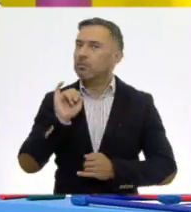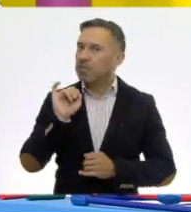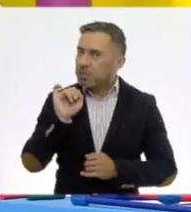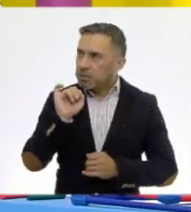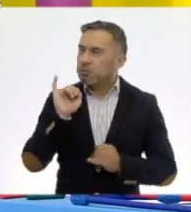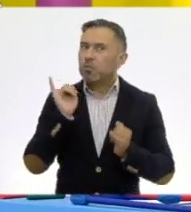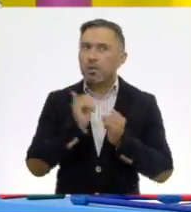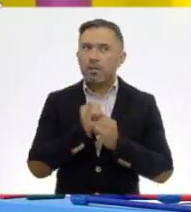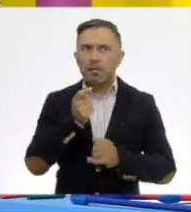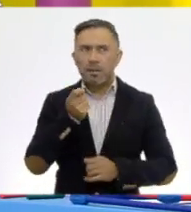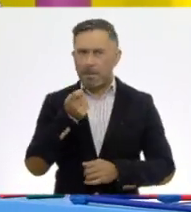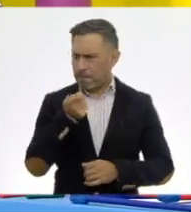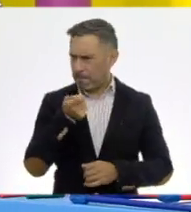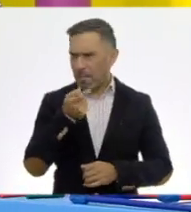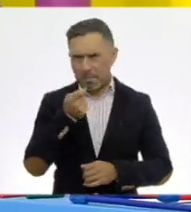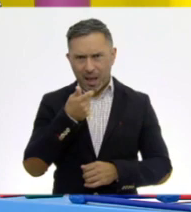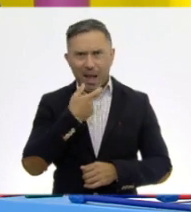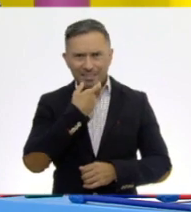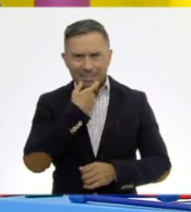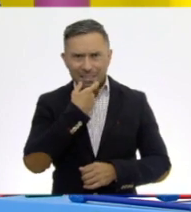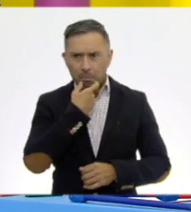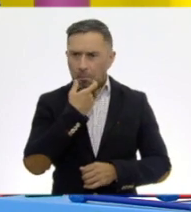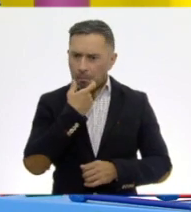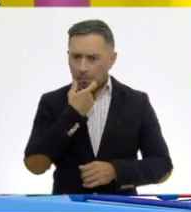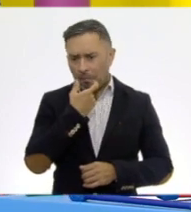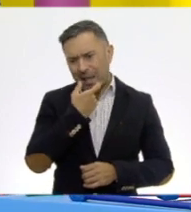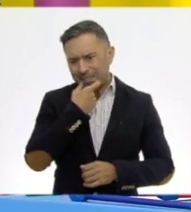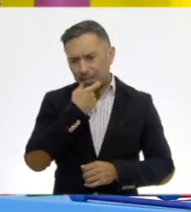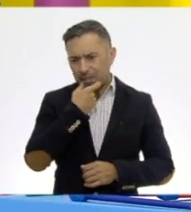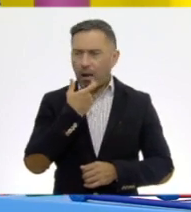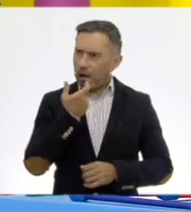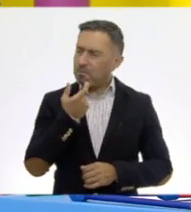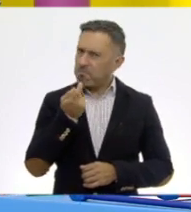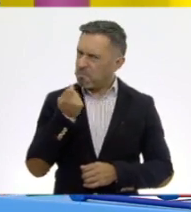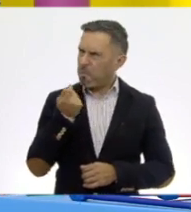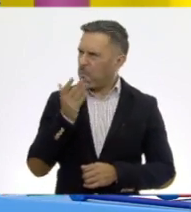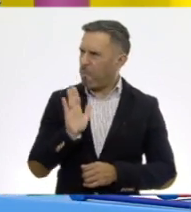una galleta? Pues sí, parece una galleta. ¿Cómo se llama?